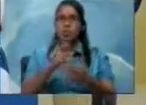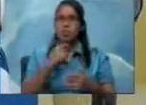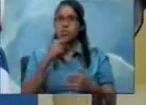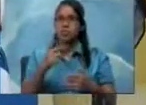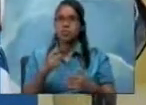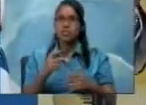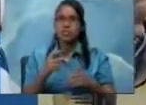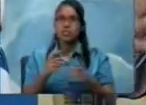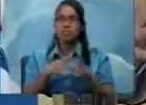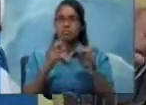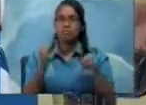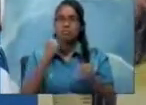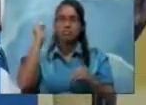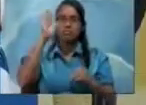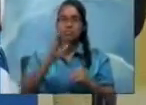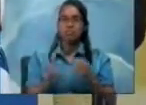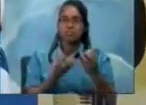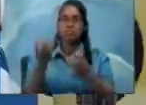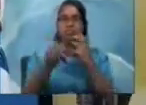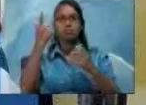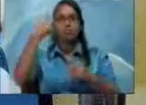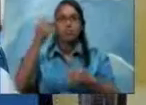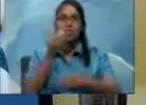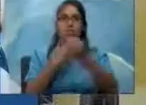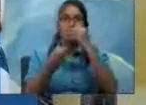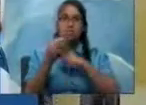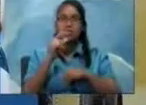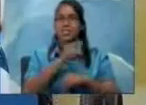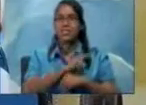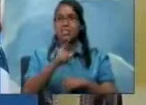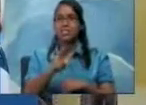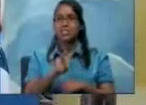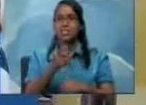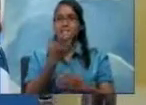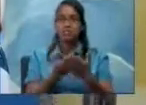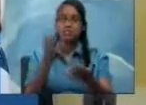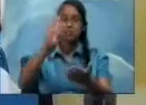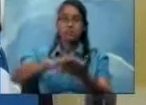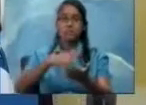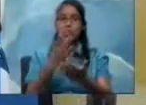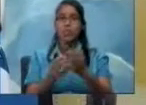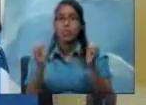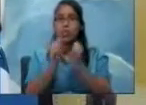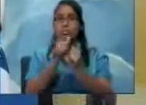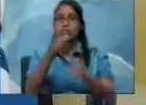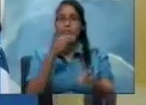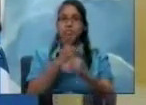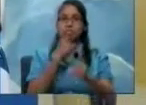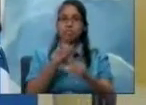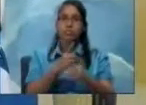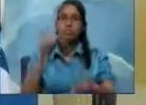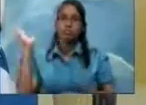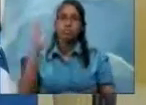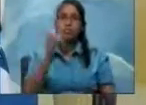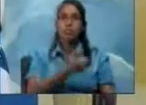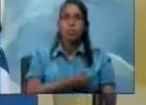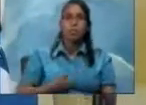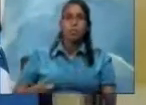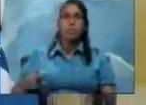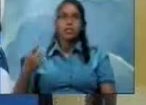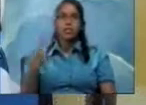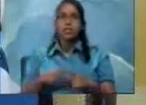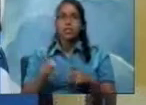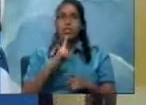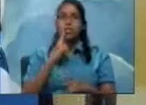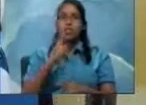lo lo estaba horneando para comérselo horneaditos con sus discípulos que venían hambriento pero le dijo No dejen los